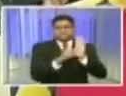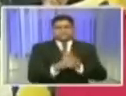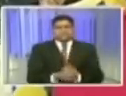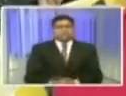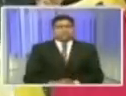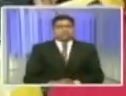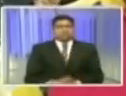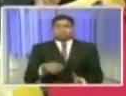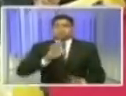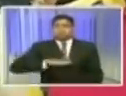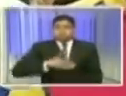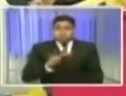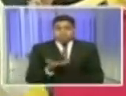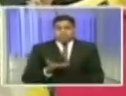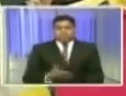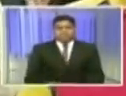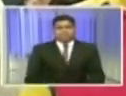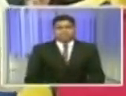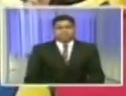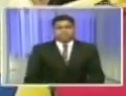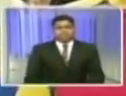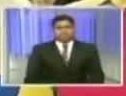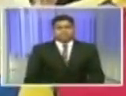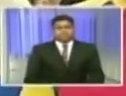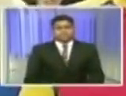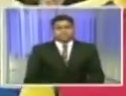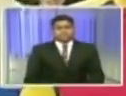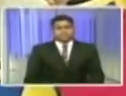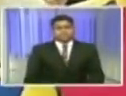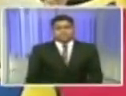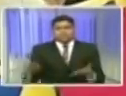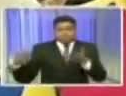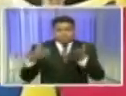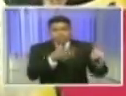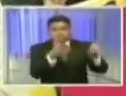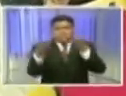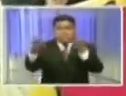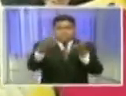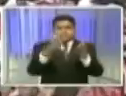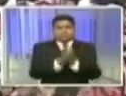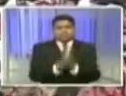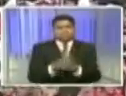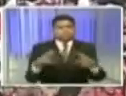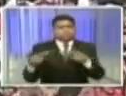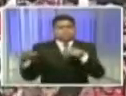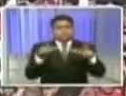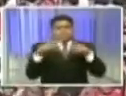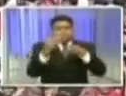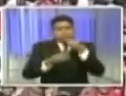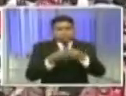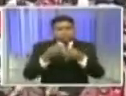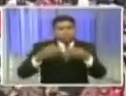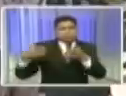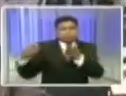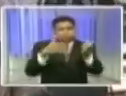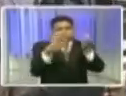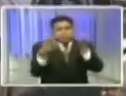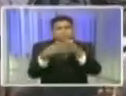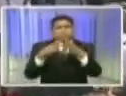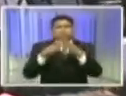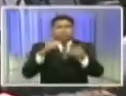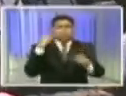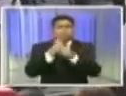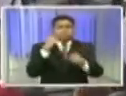tengan encaminado ya, valga la redundancia, el camino, tengan hecho el camino para su labor